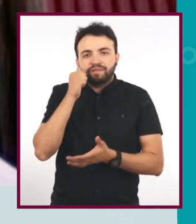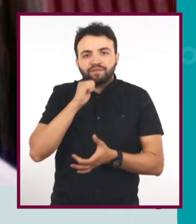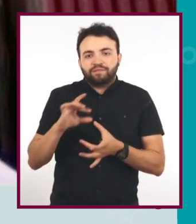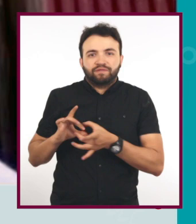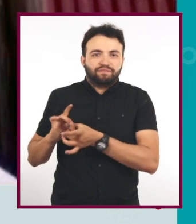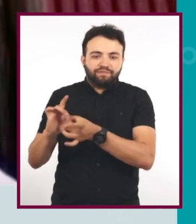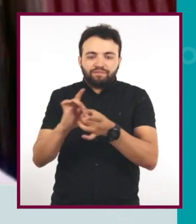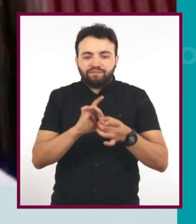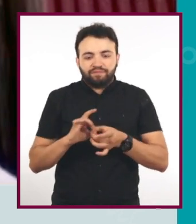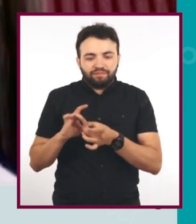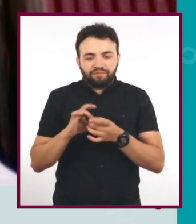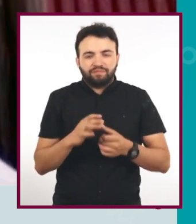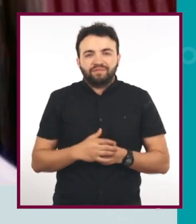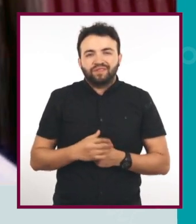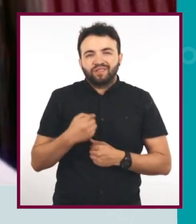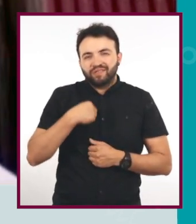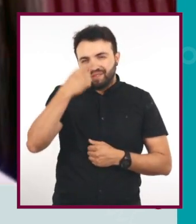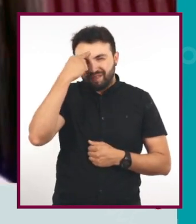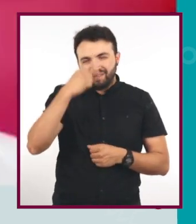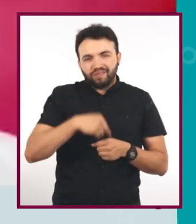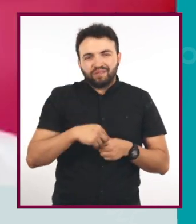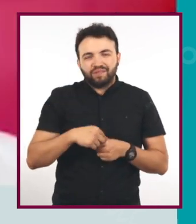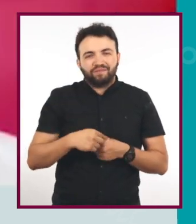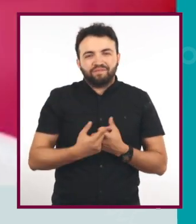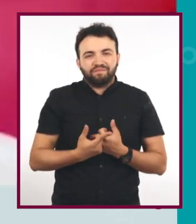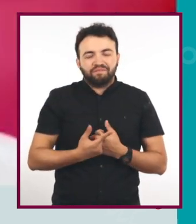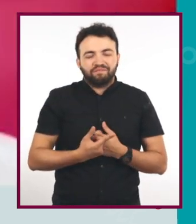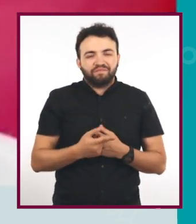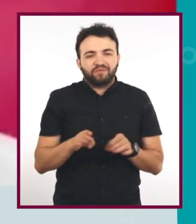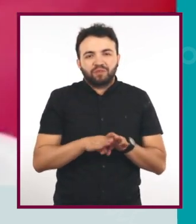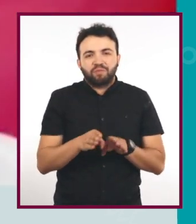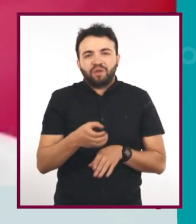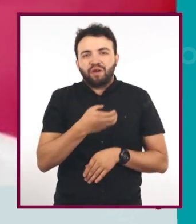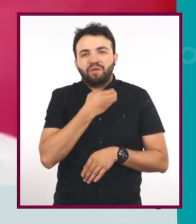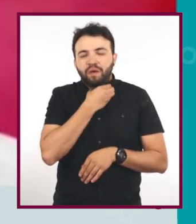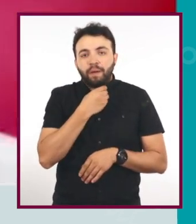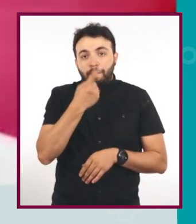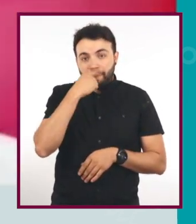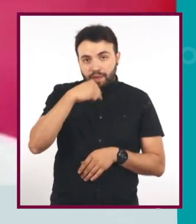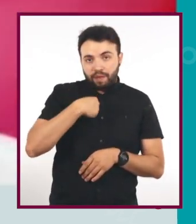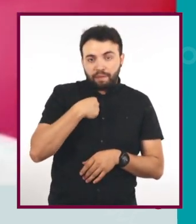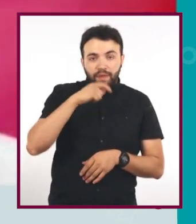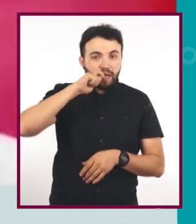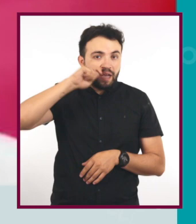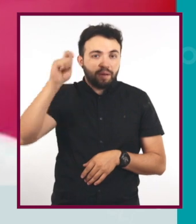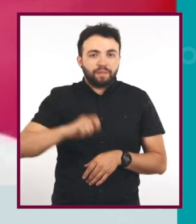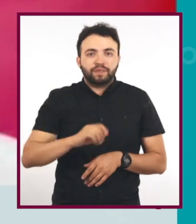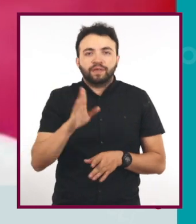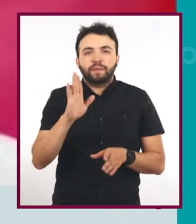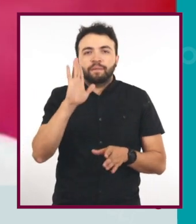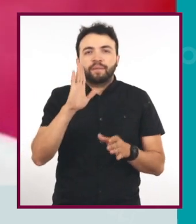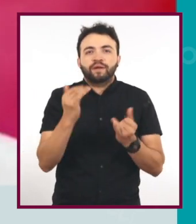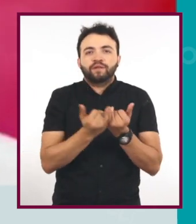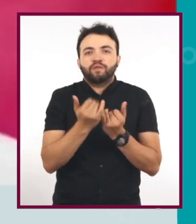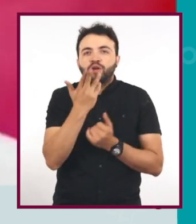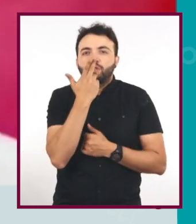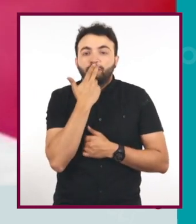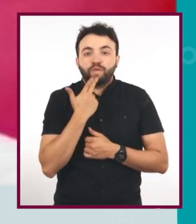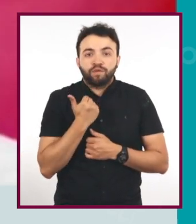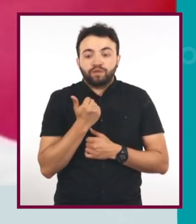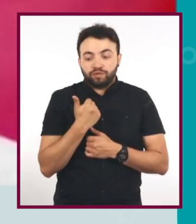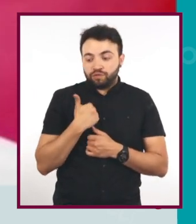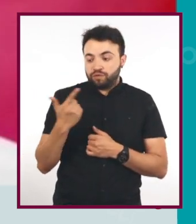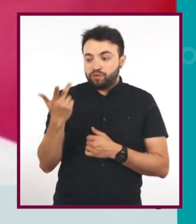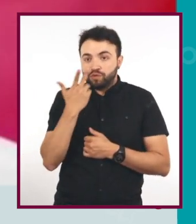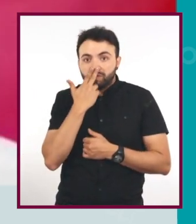que tener esos lazos con nosotros siempre. Tendría un sabor insípido, porque para mí la amistad es como un dulce y yo